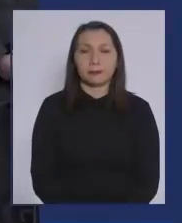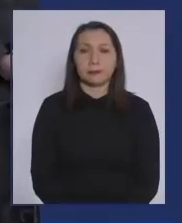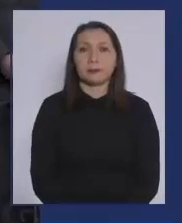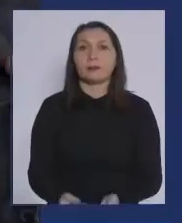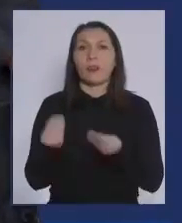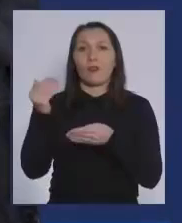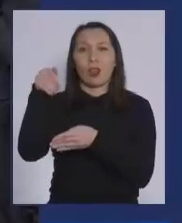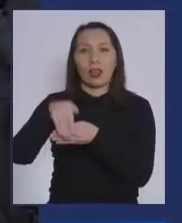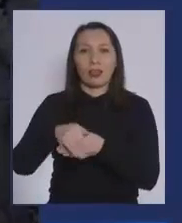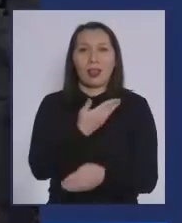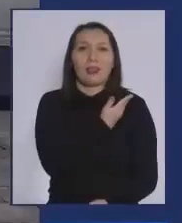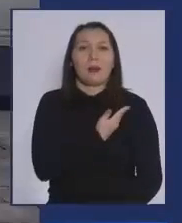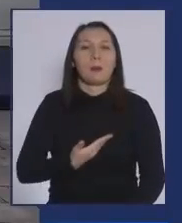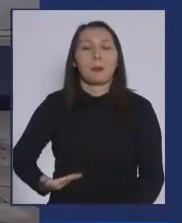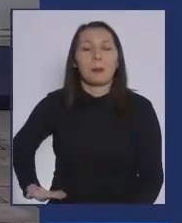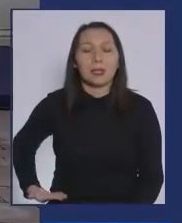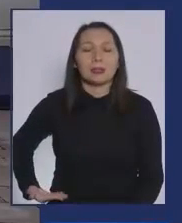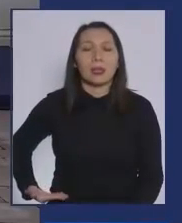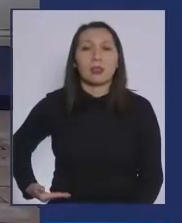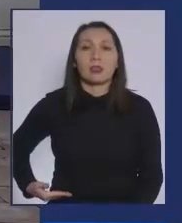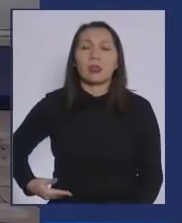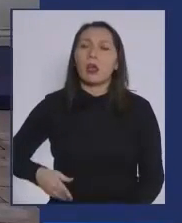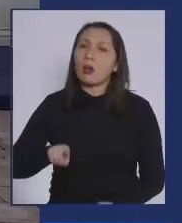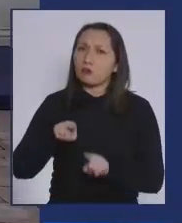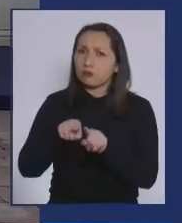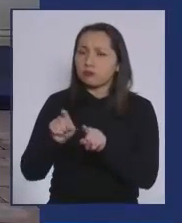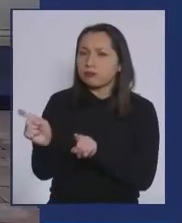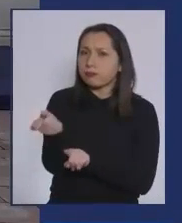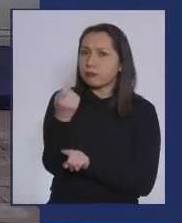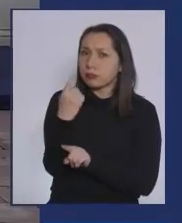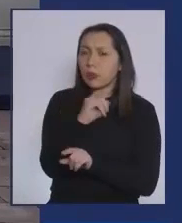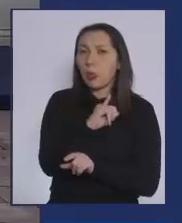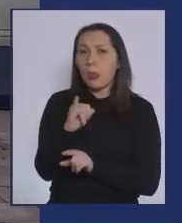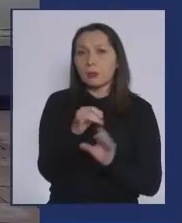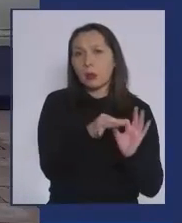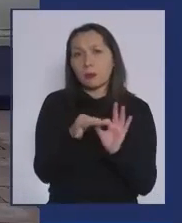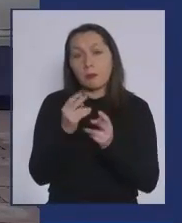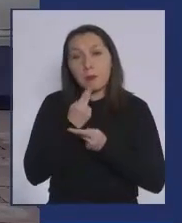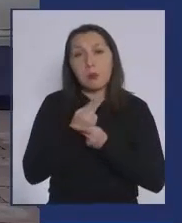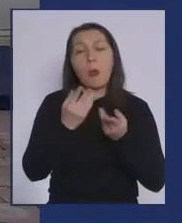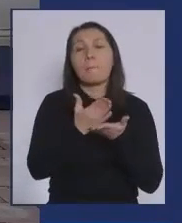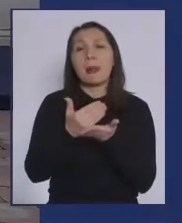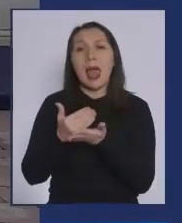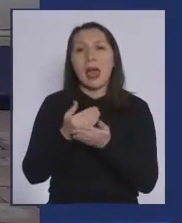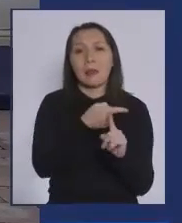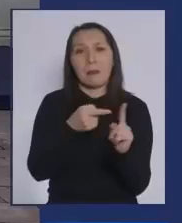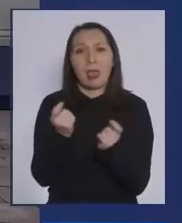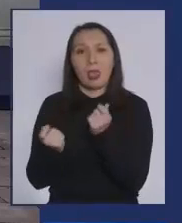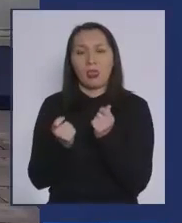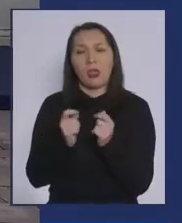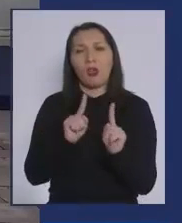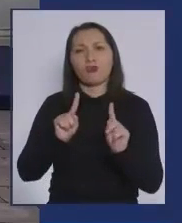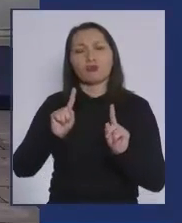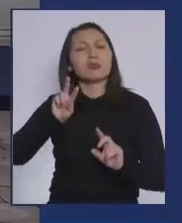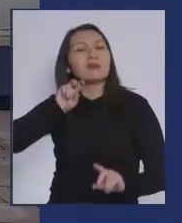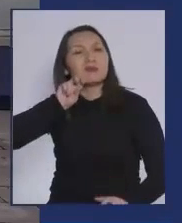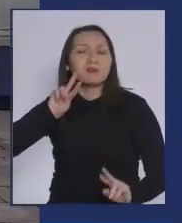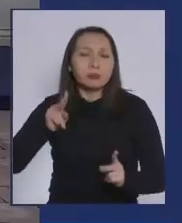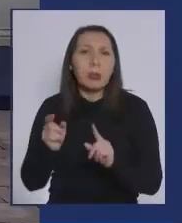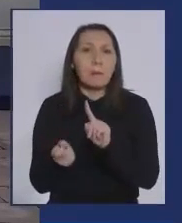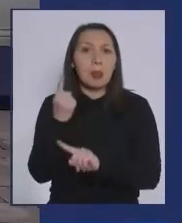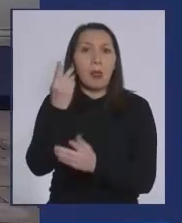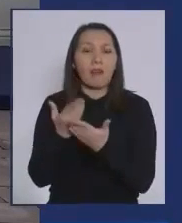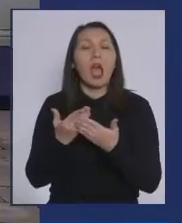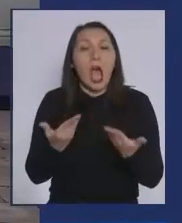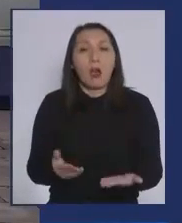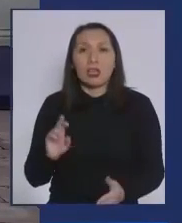buenas tardes presidente una autocrítica después de este anuncio del plan clase media porque no se trata del primer anuncio